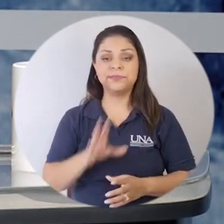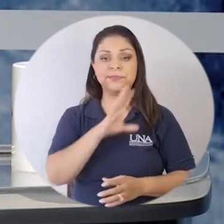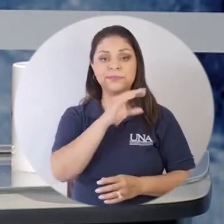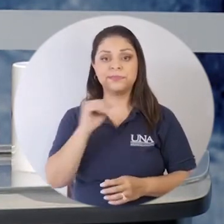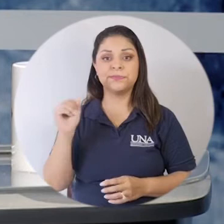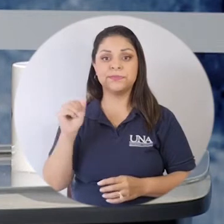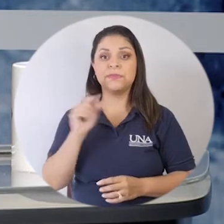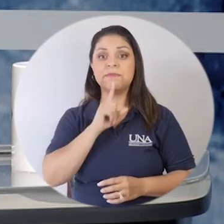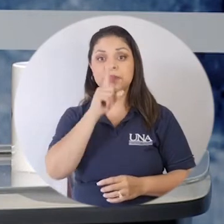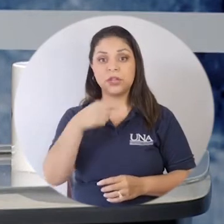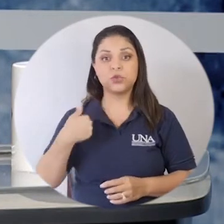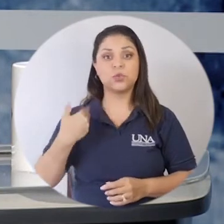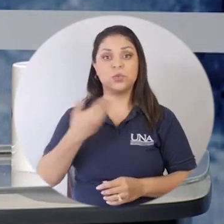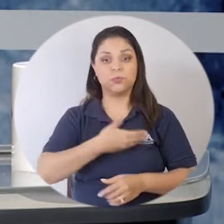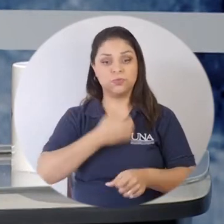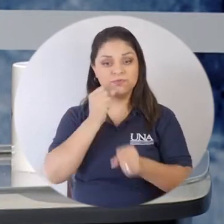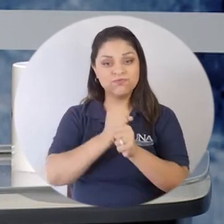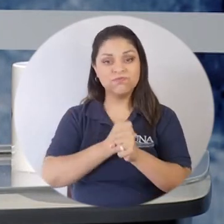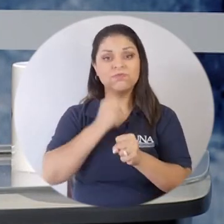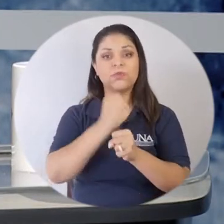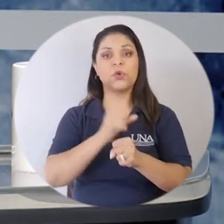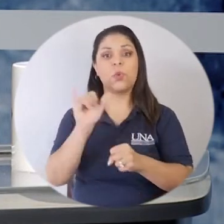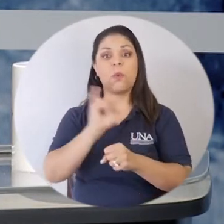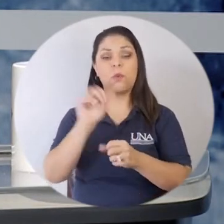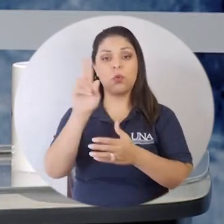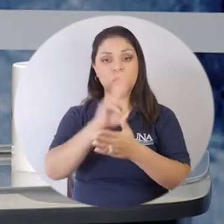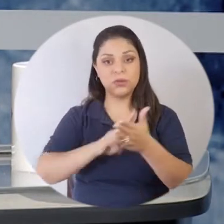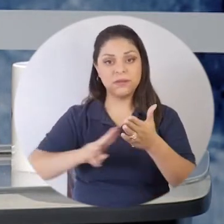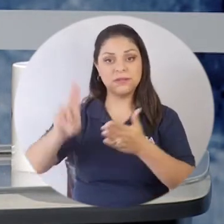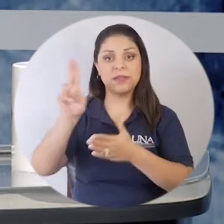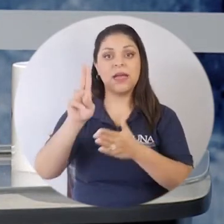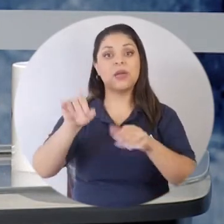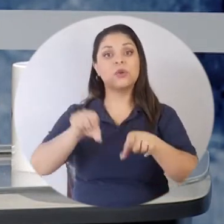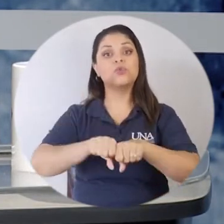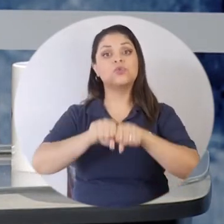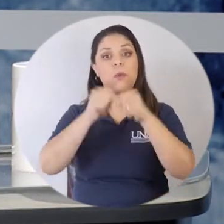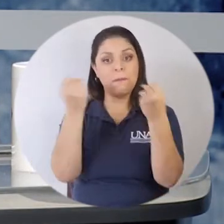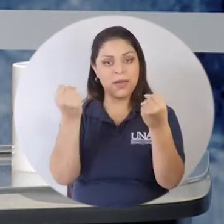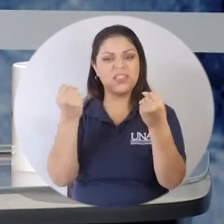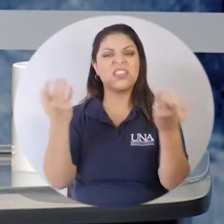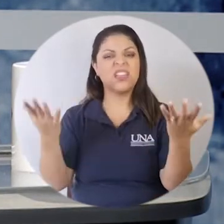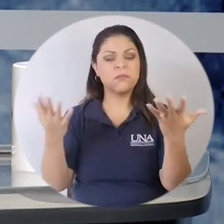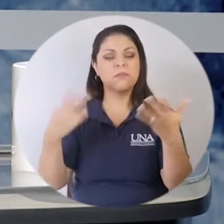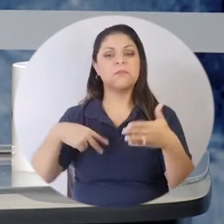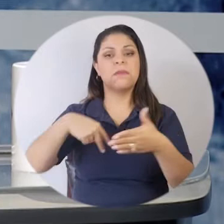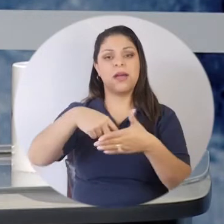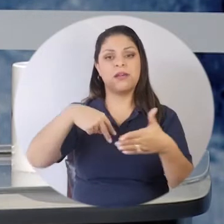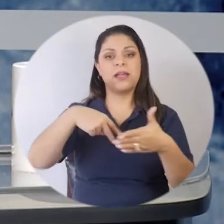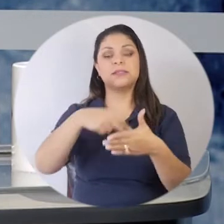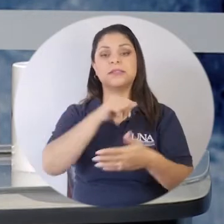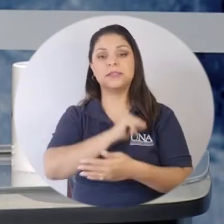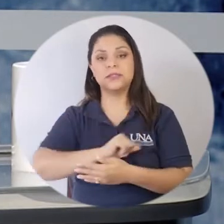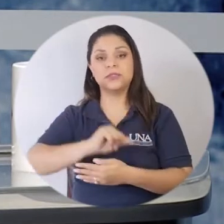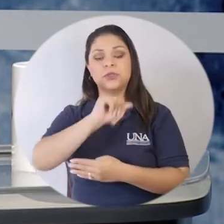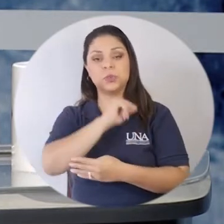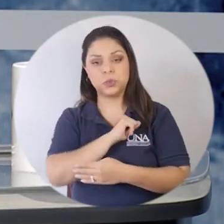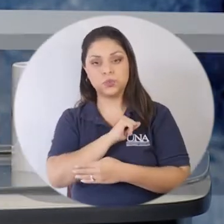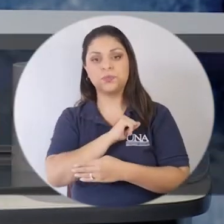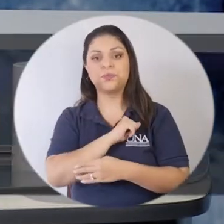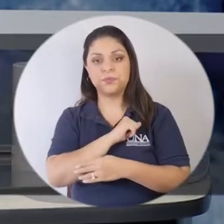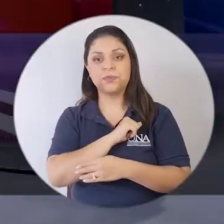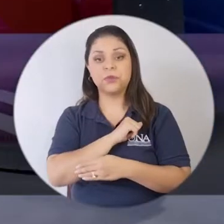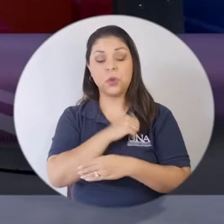es que hemos ido trabajando como universidad en romper esas barreras actitudinales, y un proceso